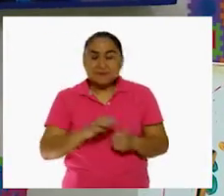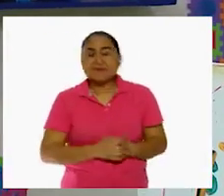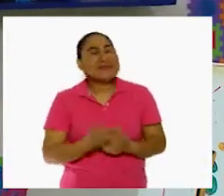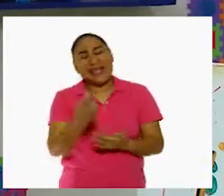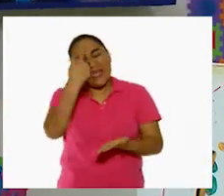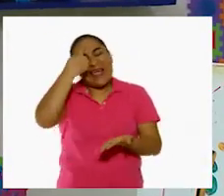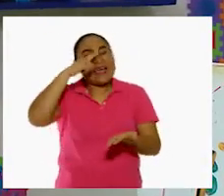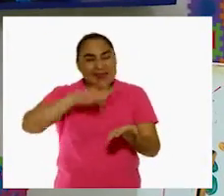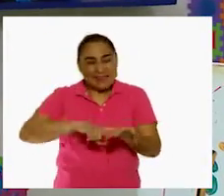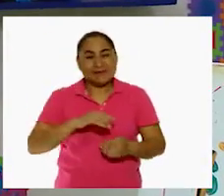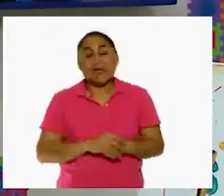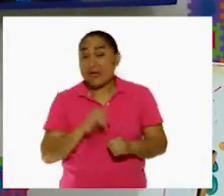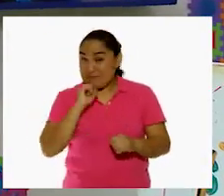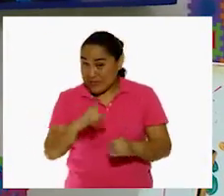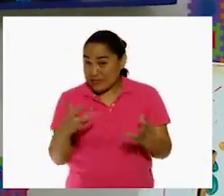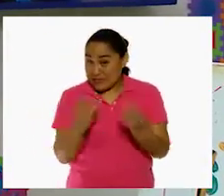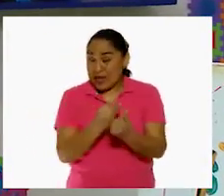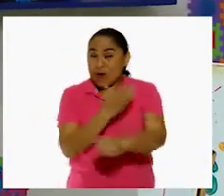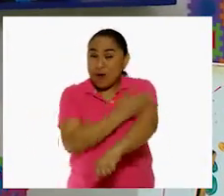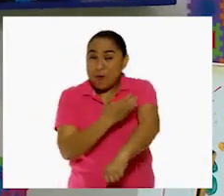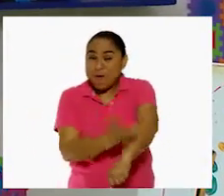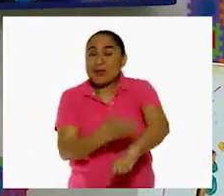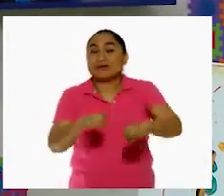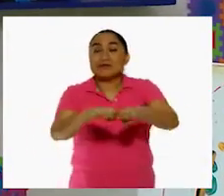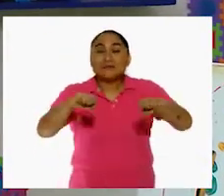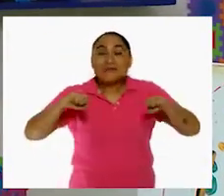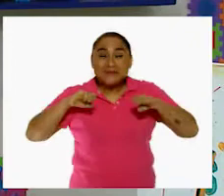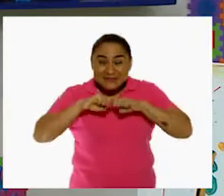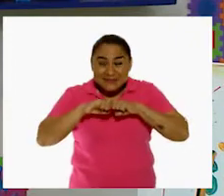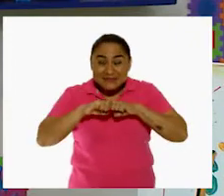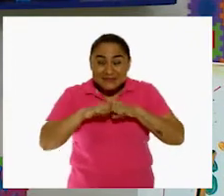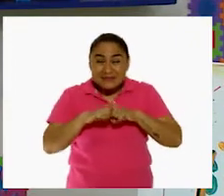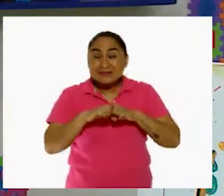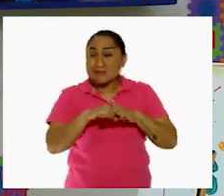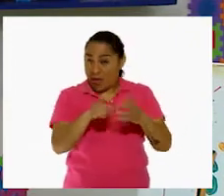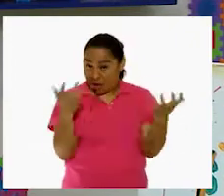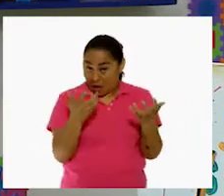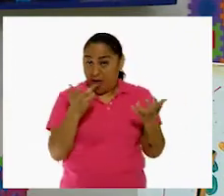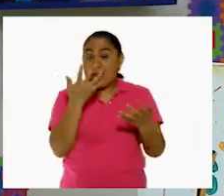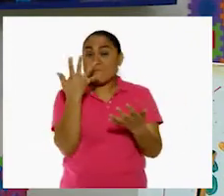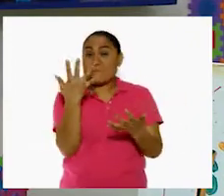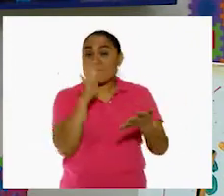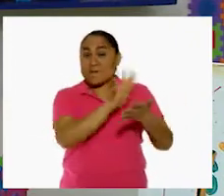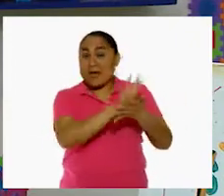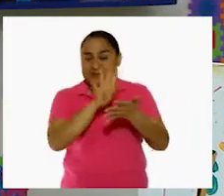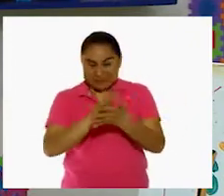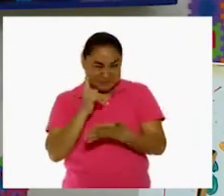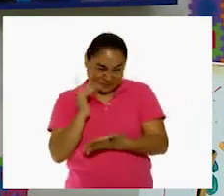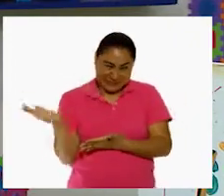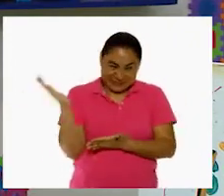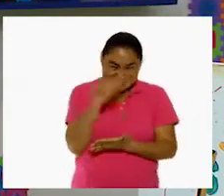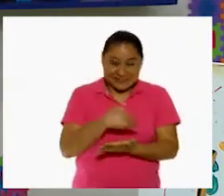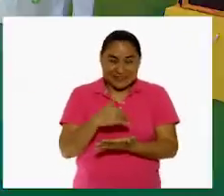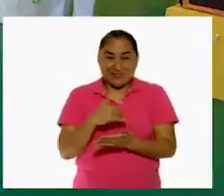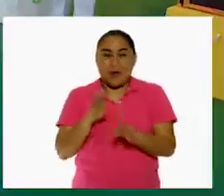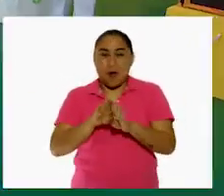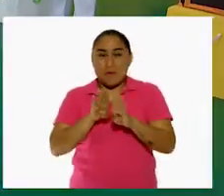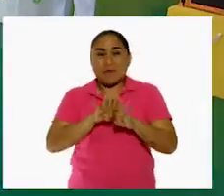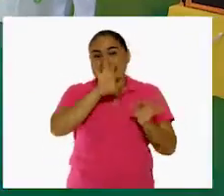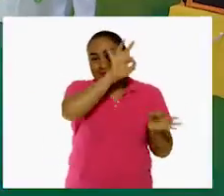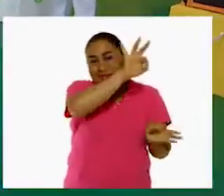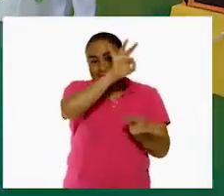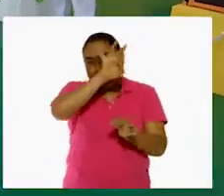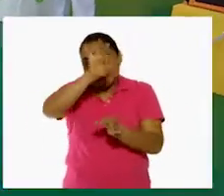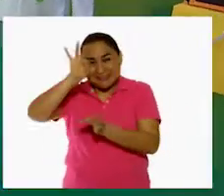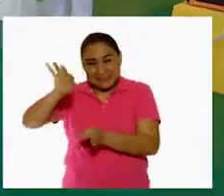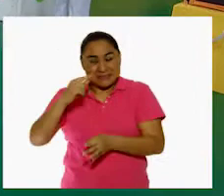También nuestras compañeras y compañeros del equipo de producción hicieron su mano, así que los invitamos a que pasen para que la vayan pegando en el